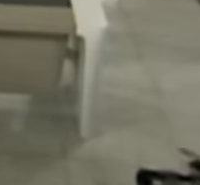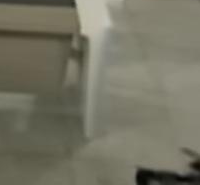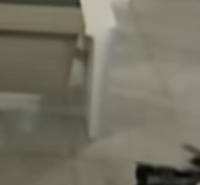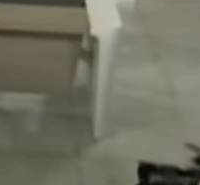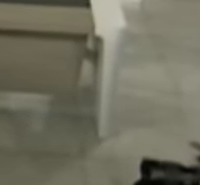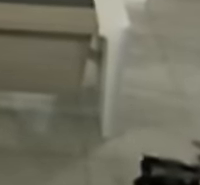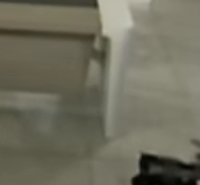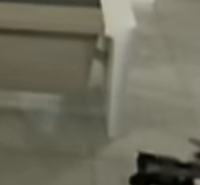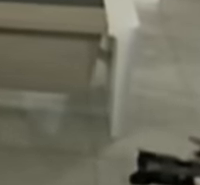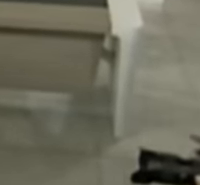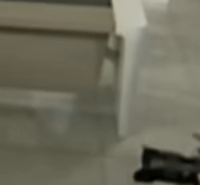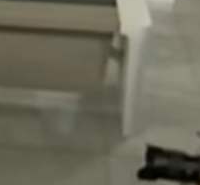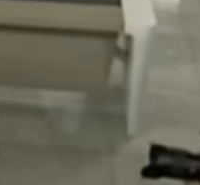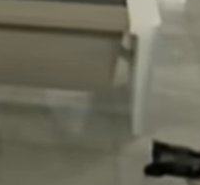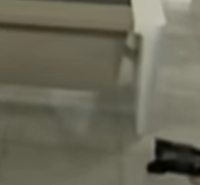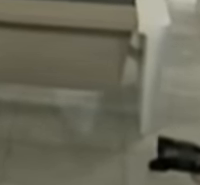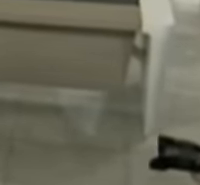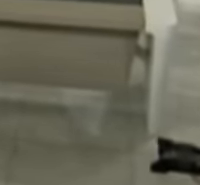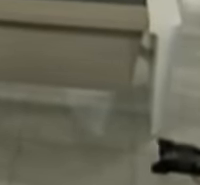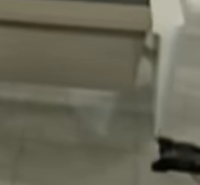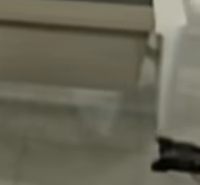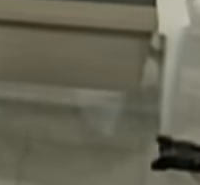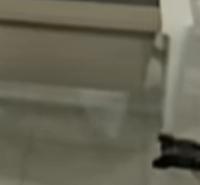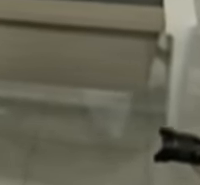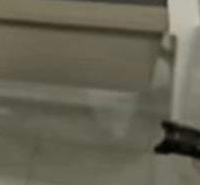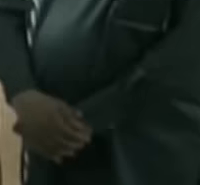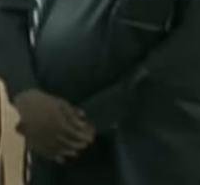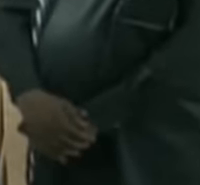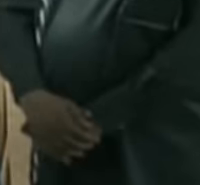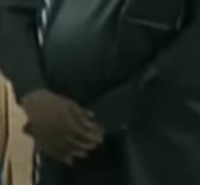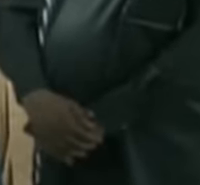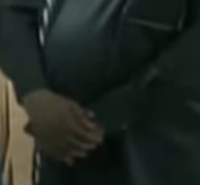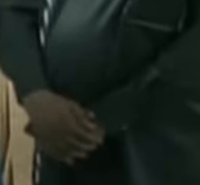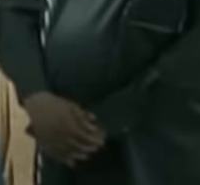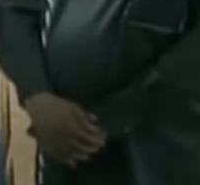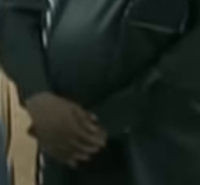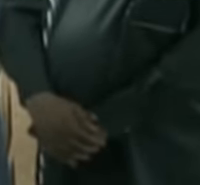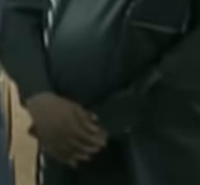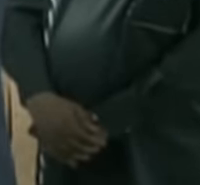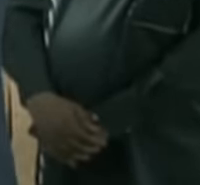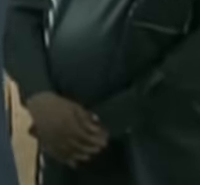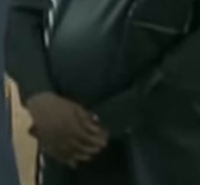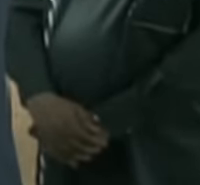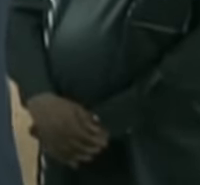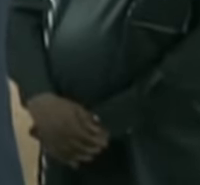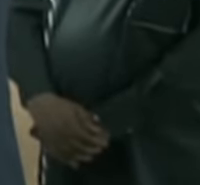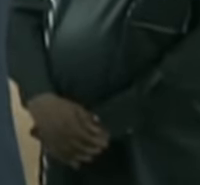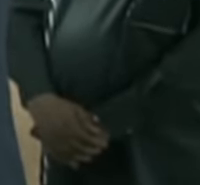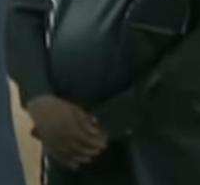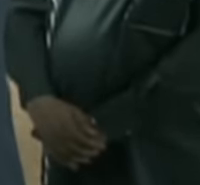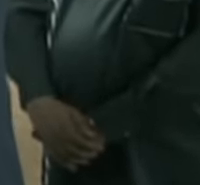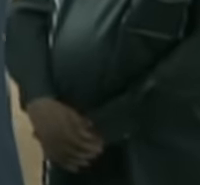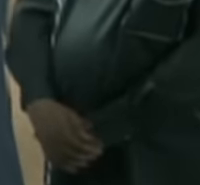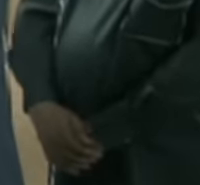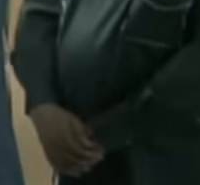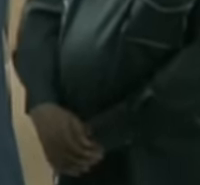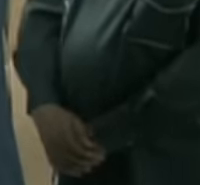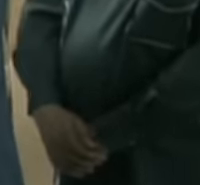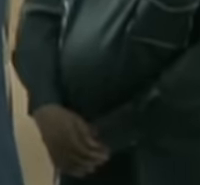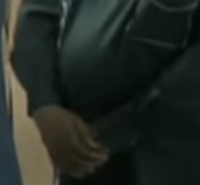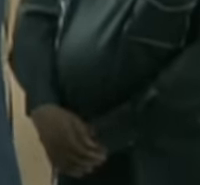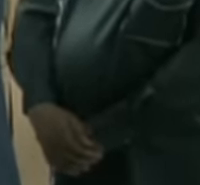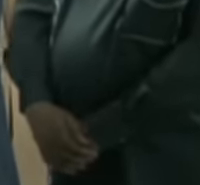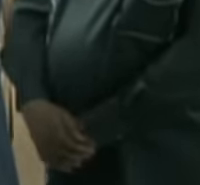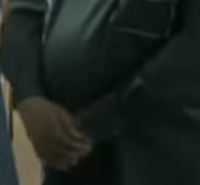los inversionistas, somos socios confiables, seguros de la palabra, y en Venezuela hay un marco constitucional, jurídico, robusto, todo el que